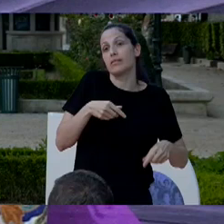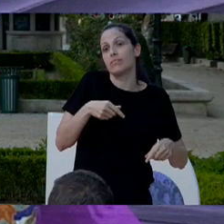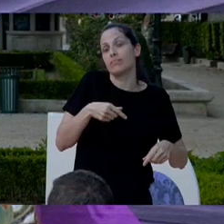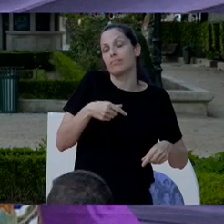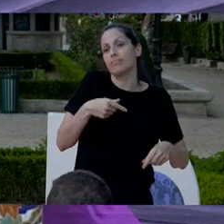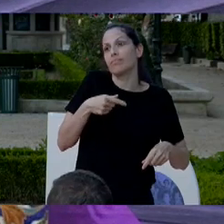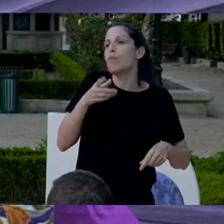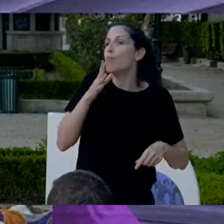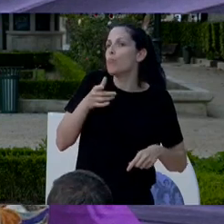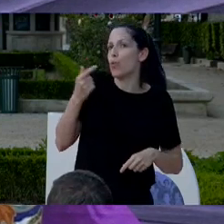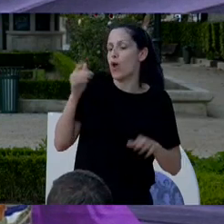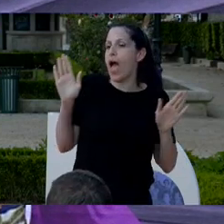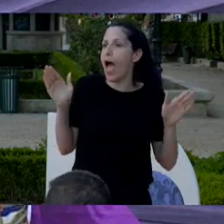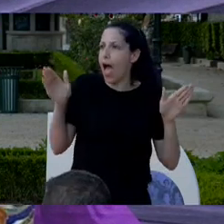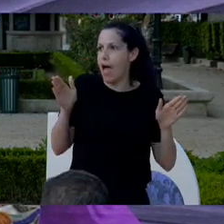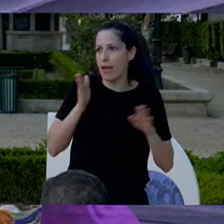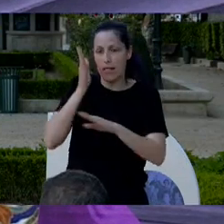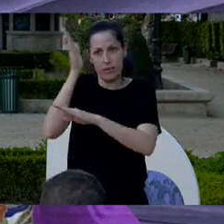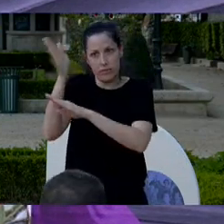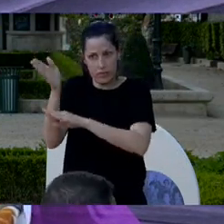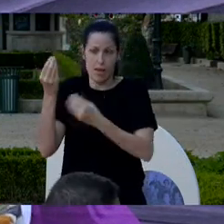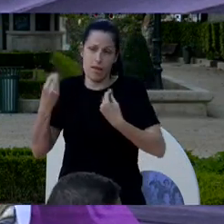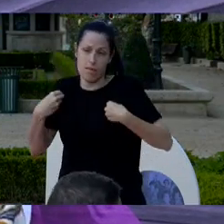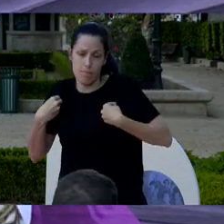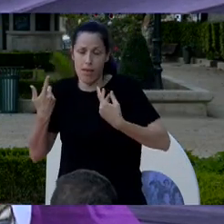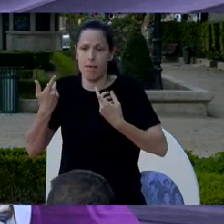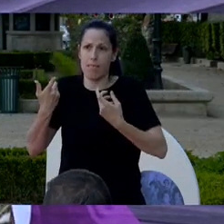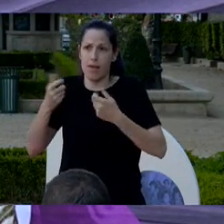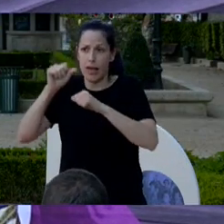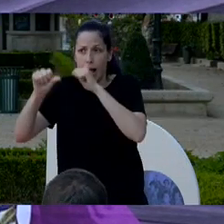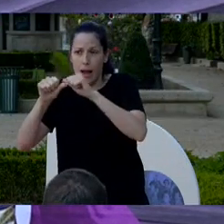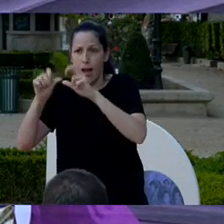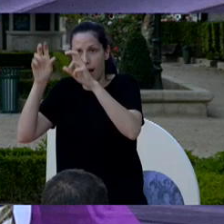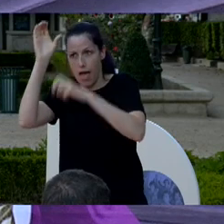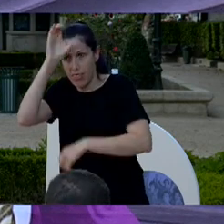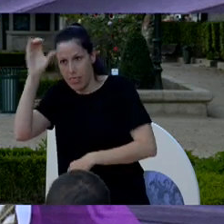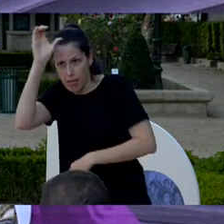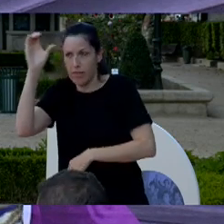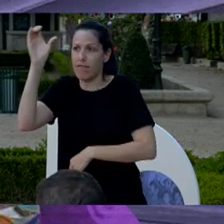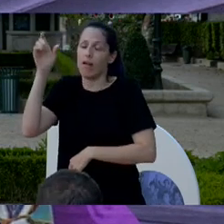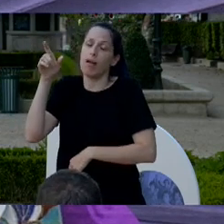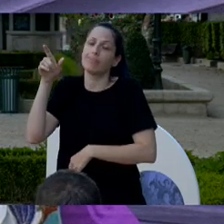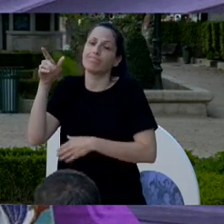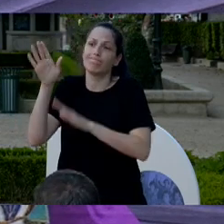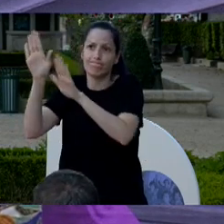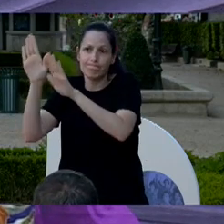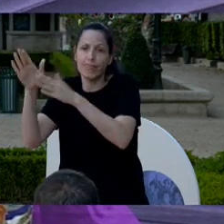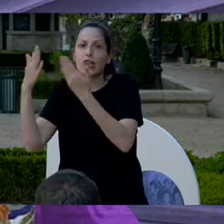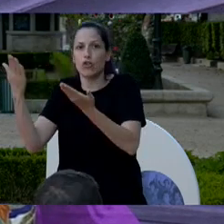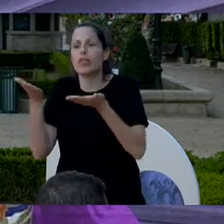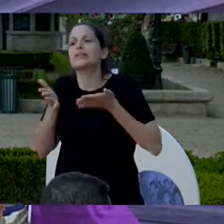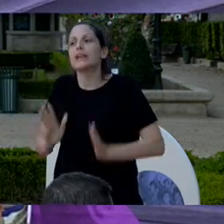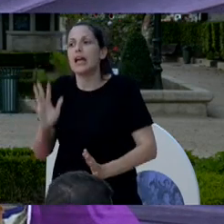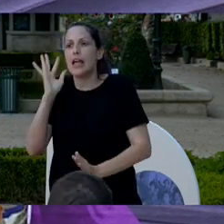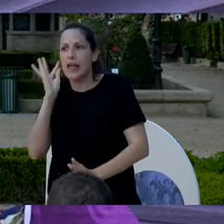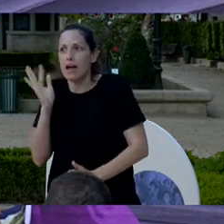Ángeles rematou a súa carreira científica, non? E sementou ali iso na súa filla. De todo